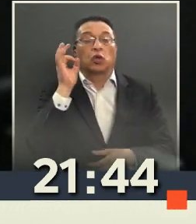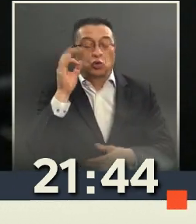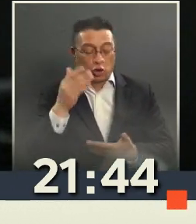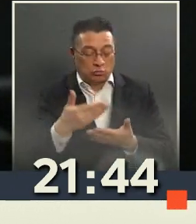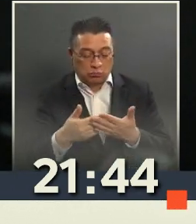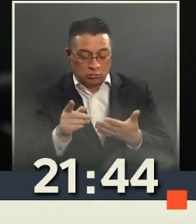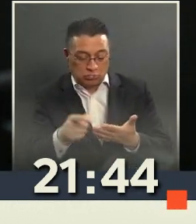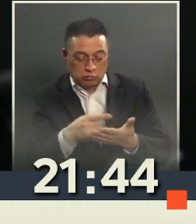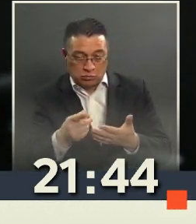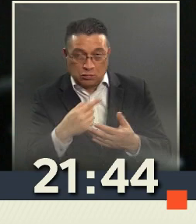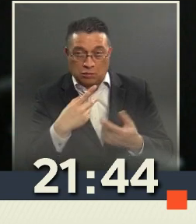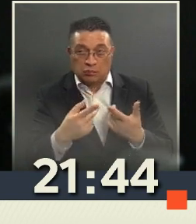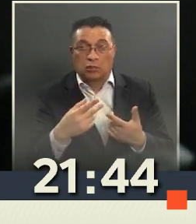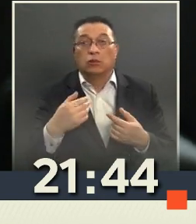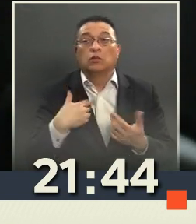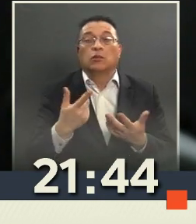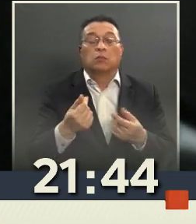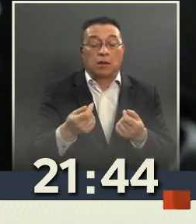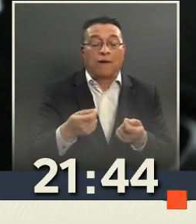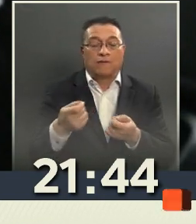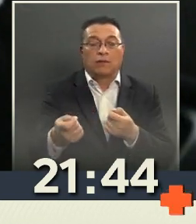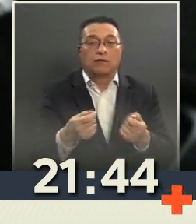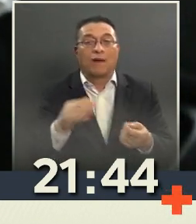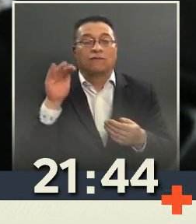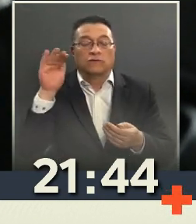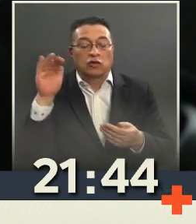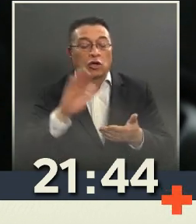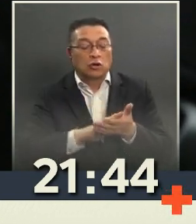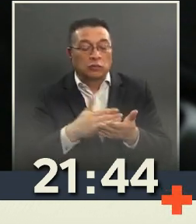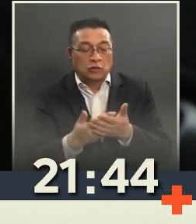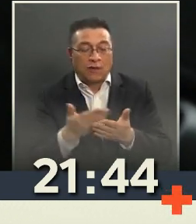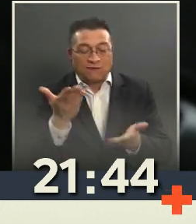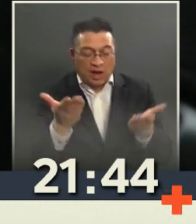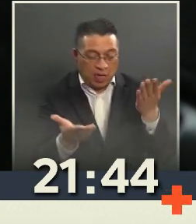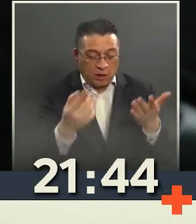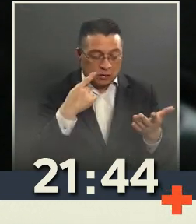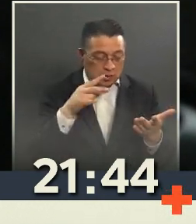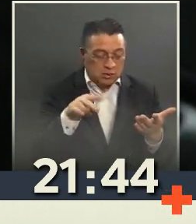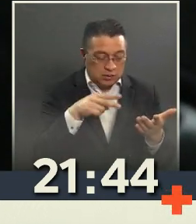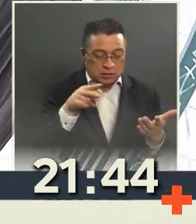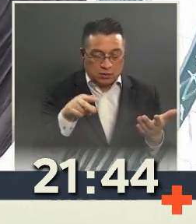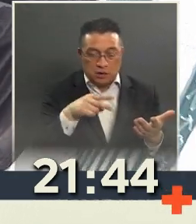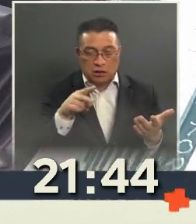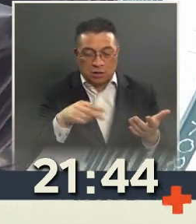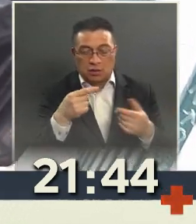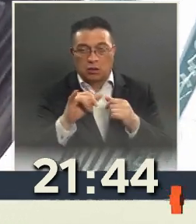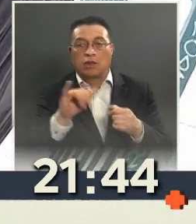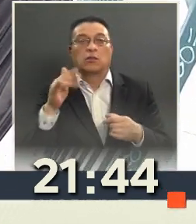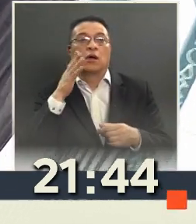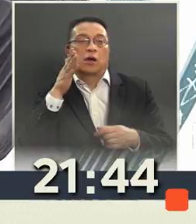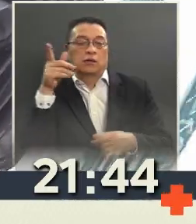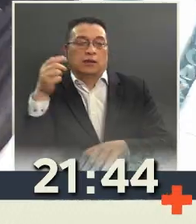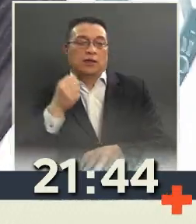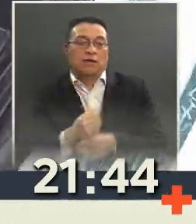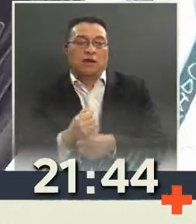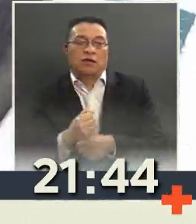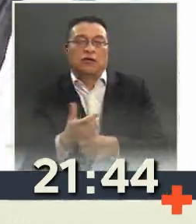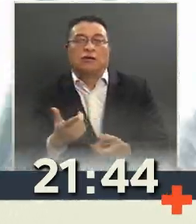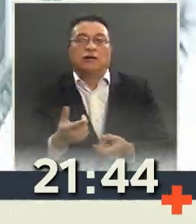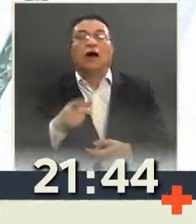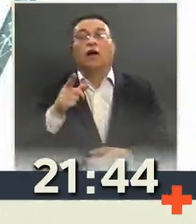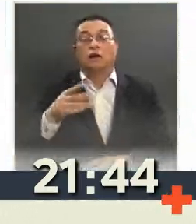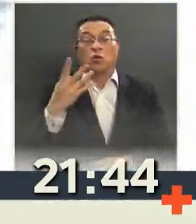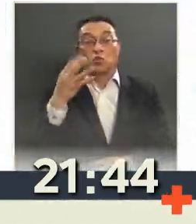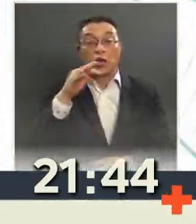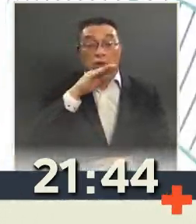Ve que está el estado financiero, balance, estado resultado. Y así, tras 40 minutos de